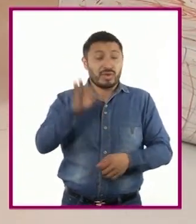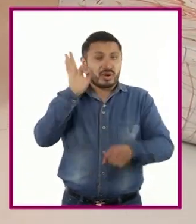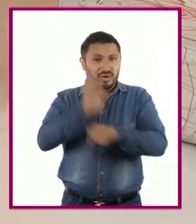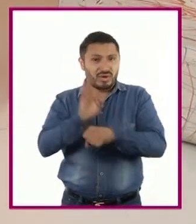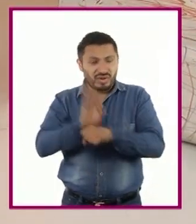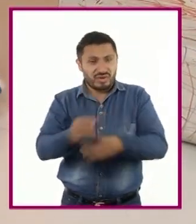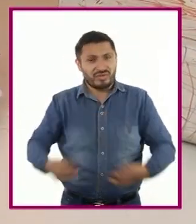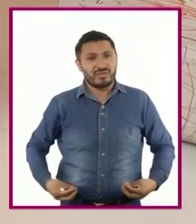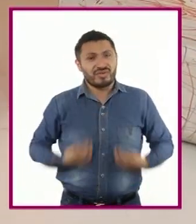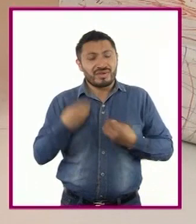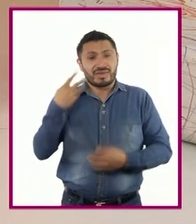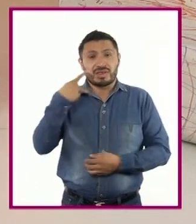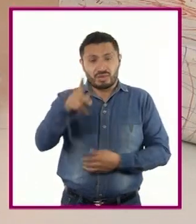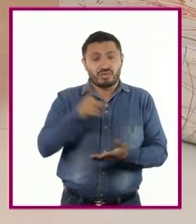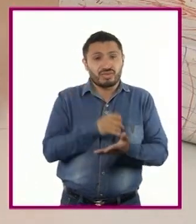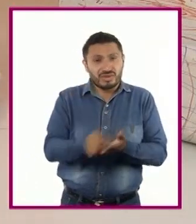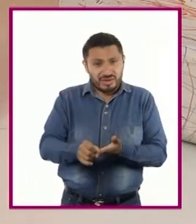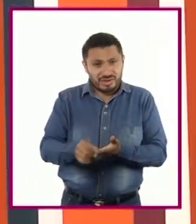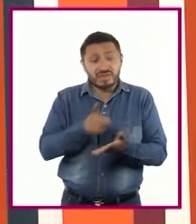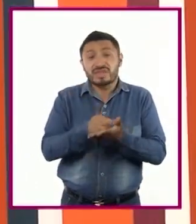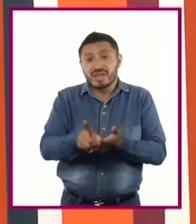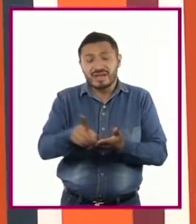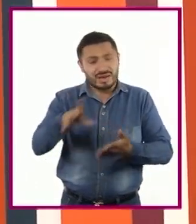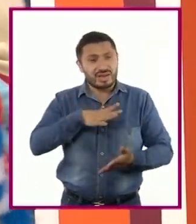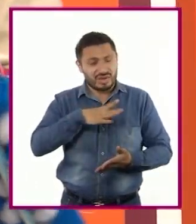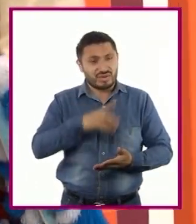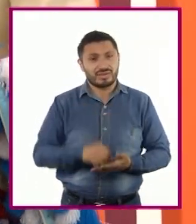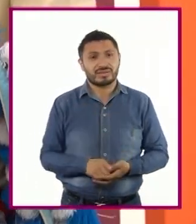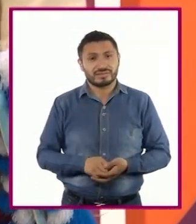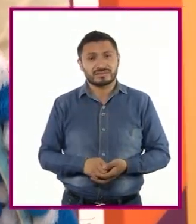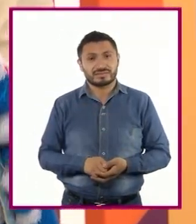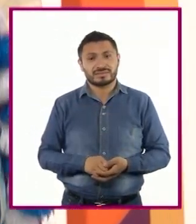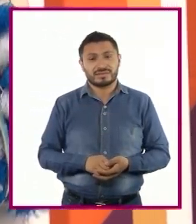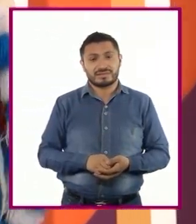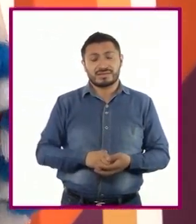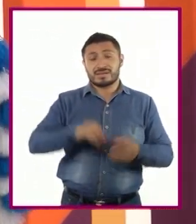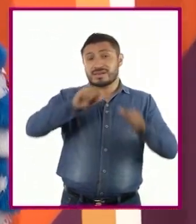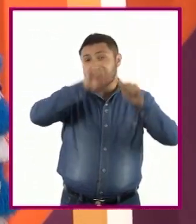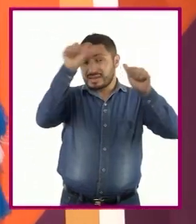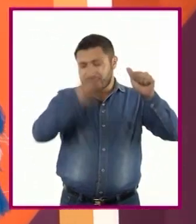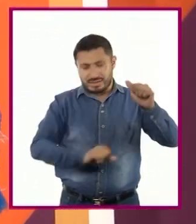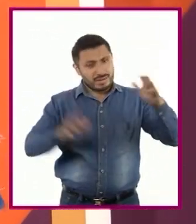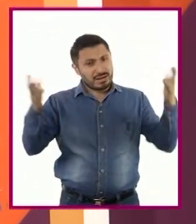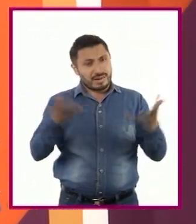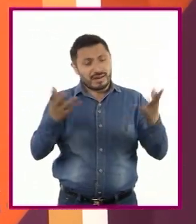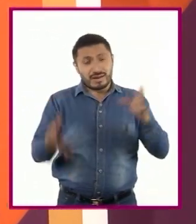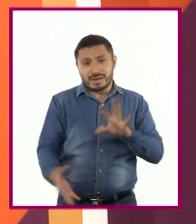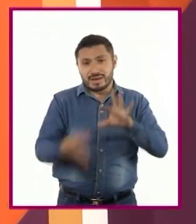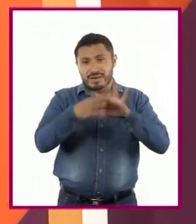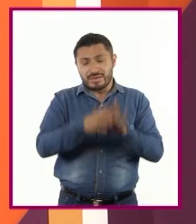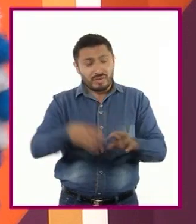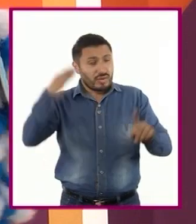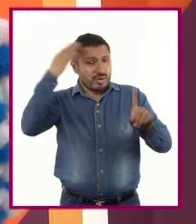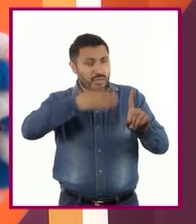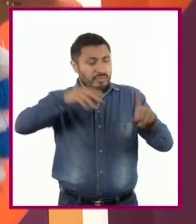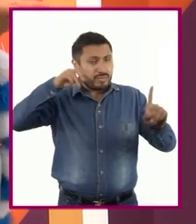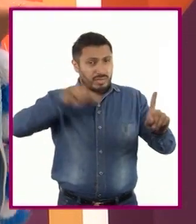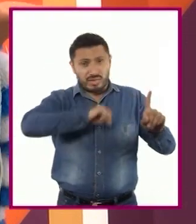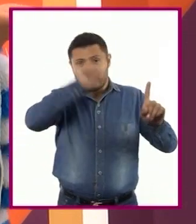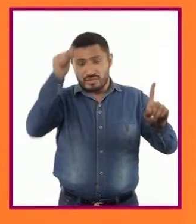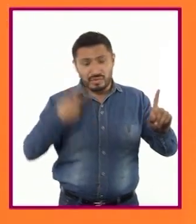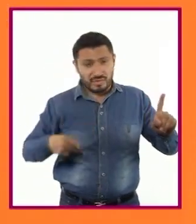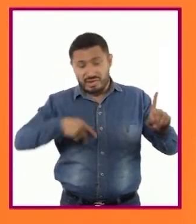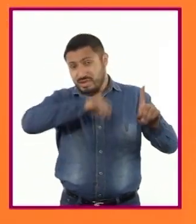con mi vida tu derecho de tenerla. Si la obra crea un vínculo entre la intención del artista y